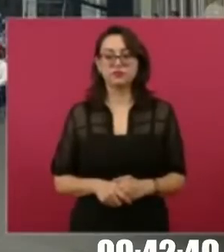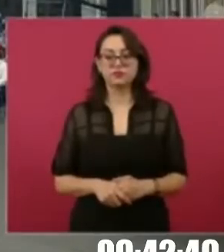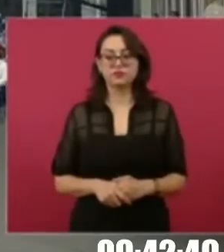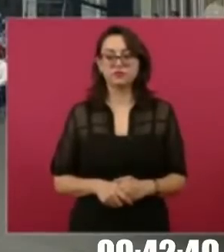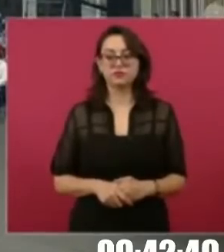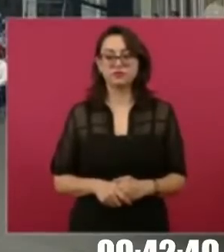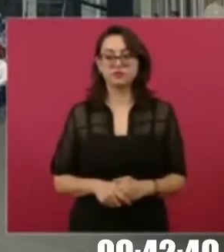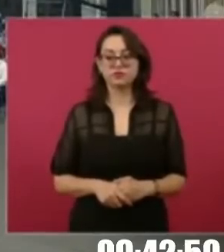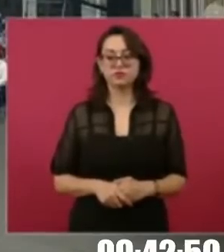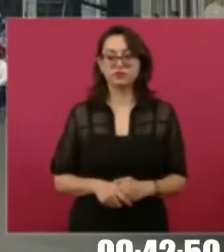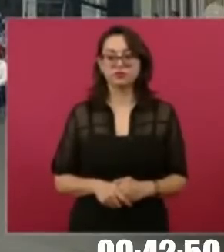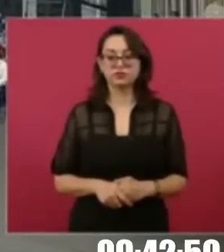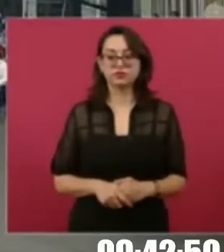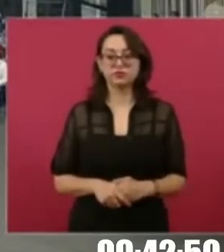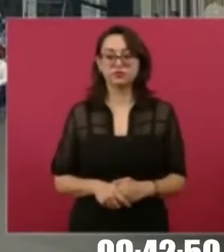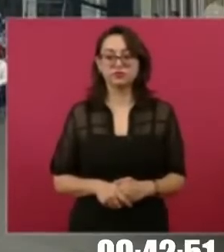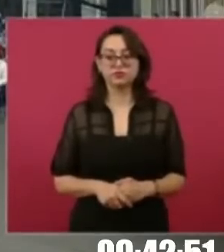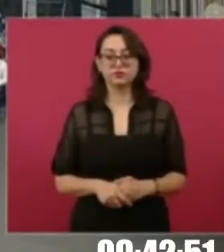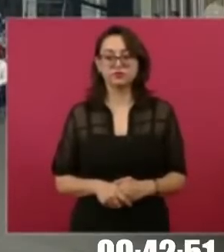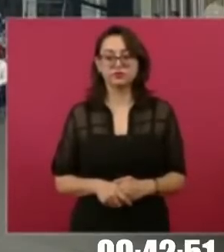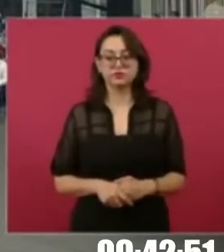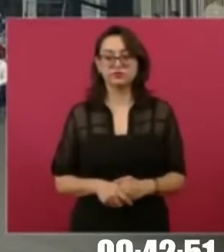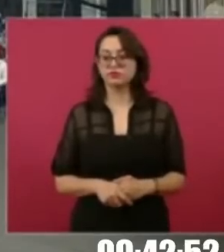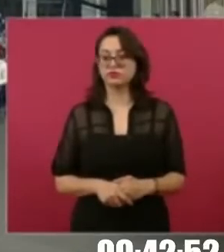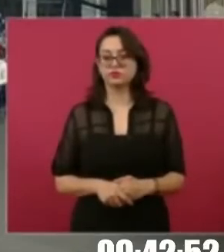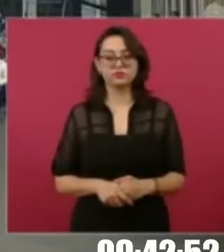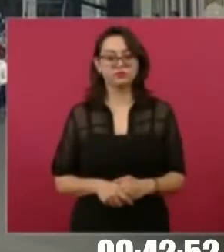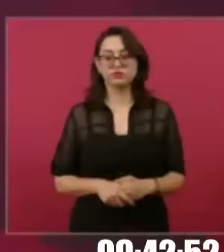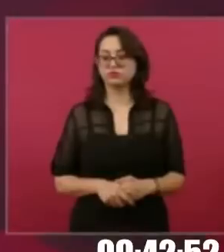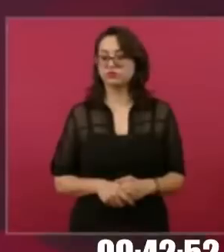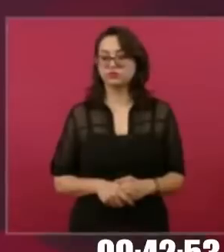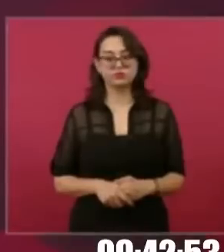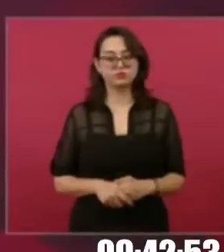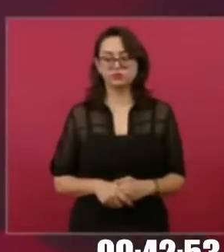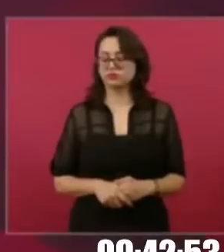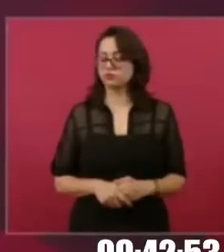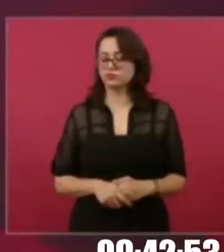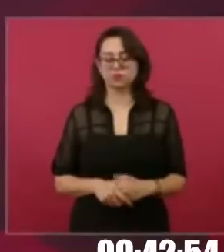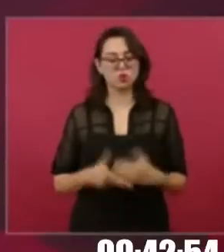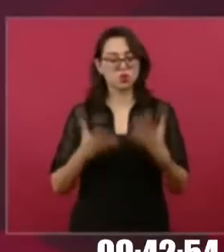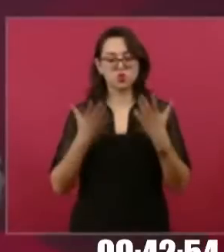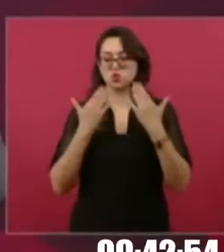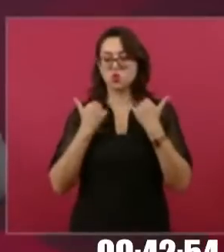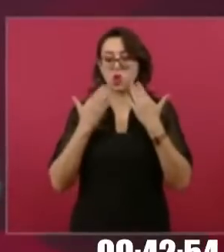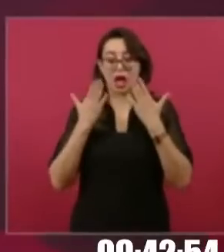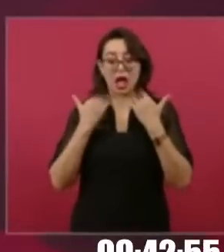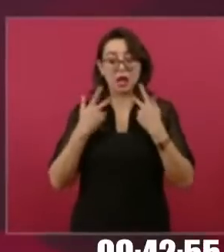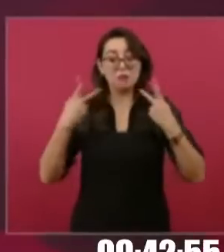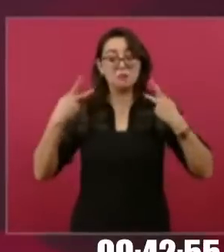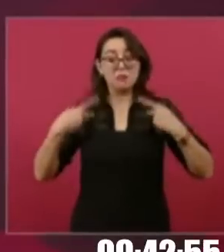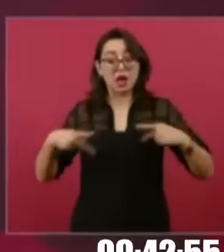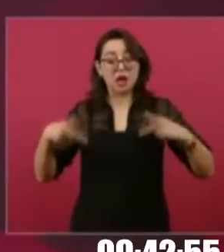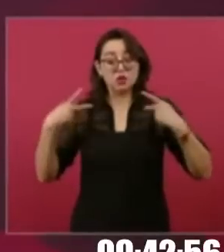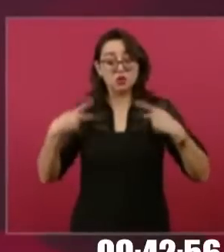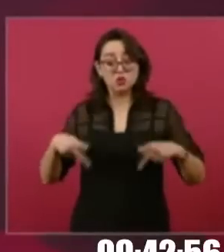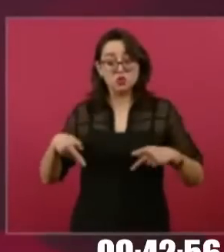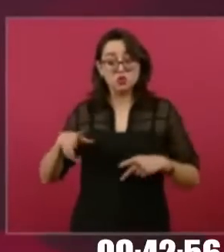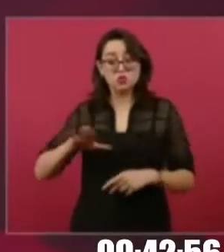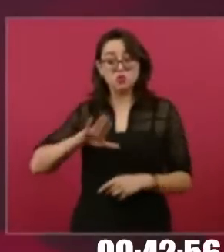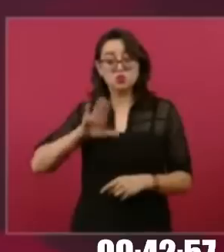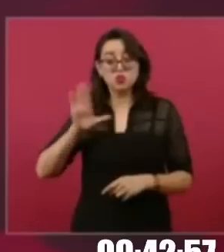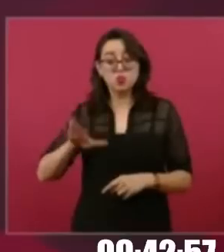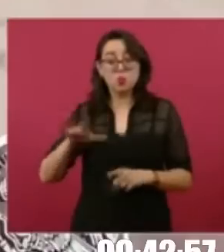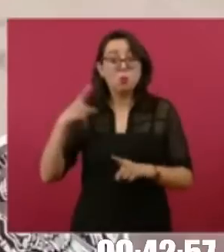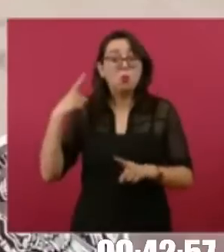por golpes por golpes de calor no no lo tenemos eso no ha llegado en la toma de la